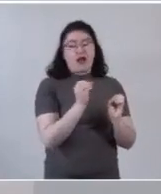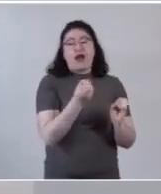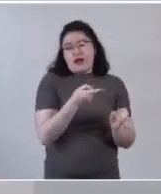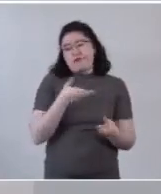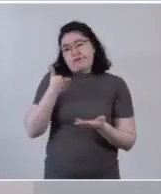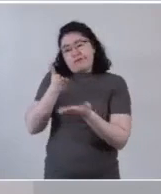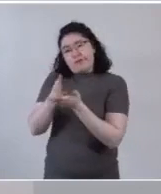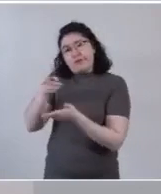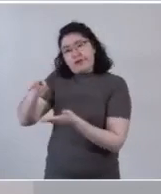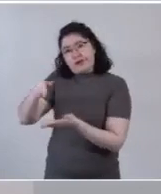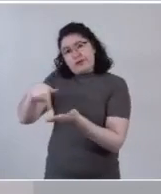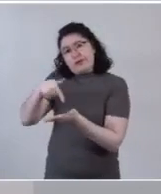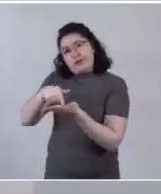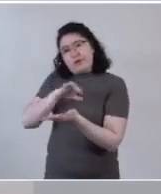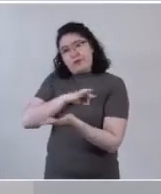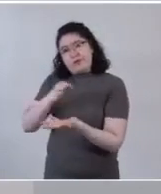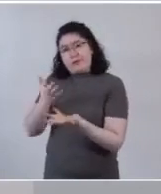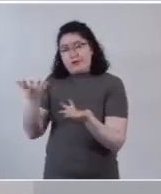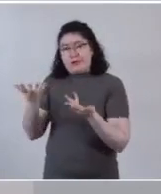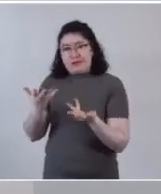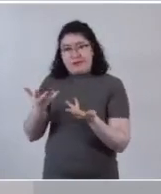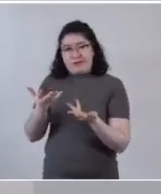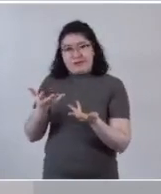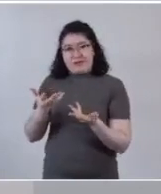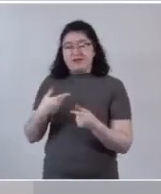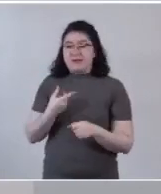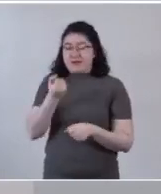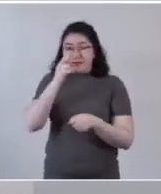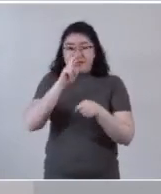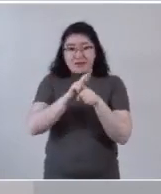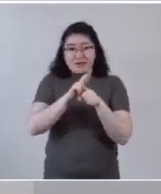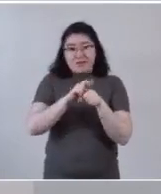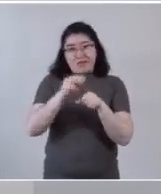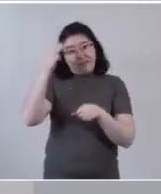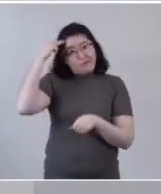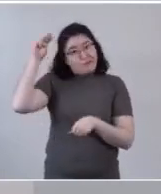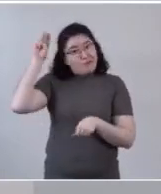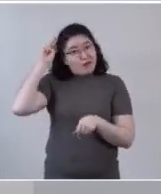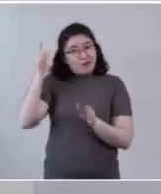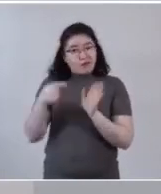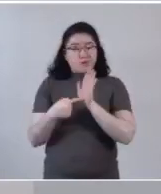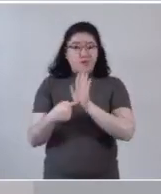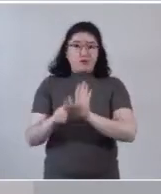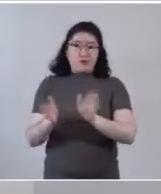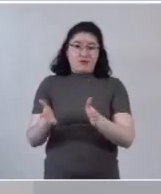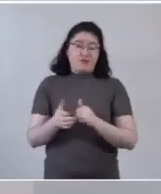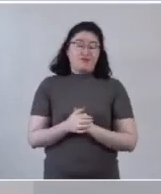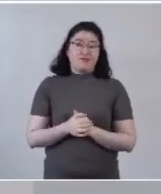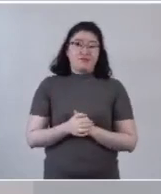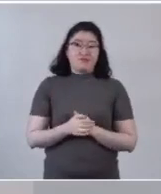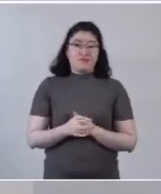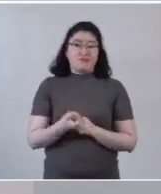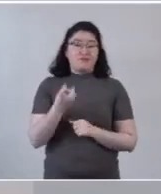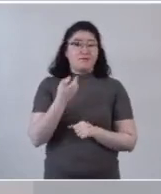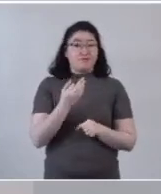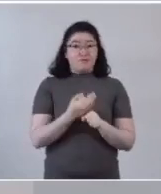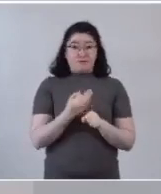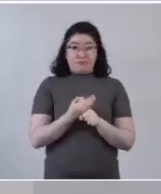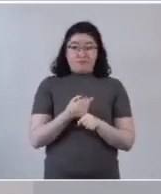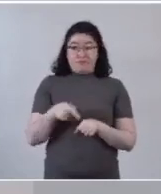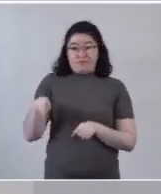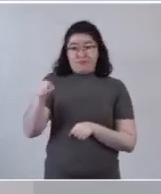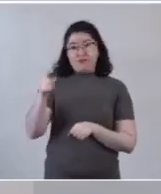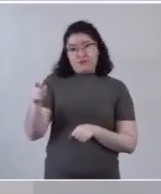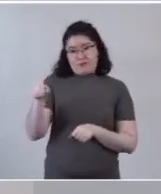en estos espacios de aislamiento que pone a disposición la Secretaría de Marina, de manera muy importante. Tienen uno